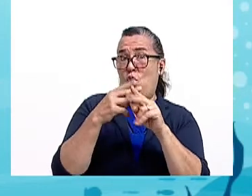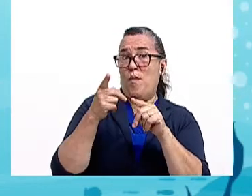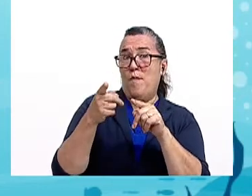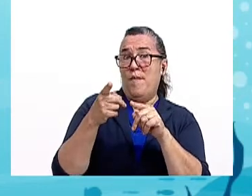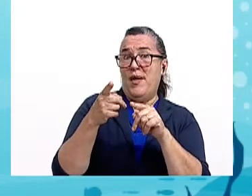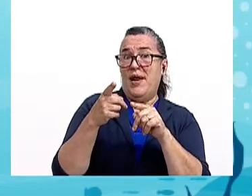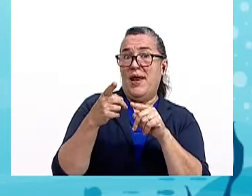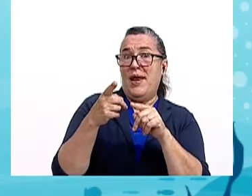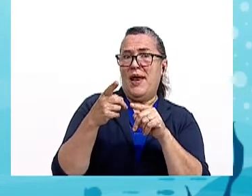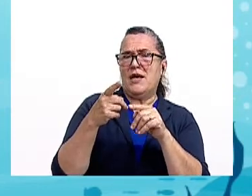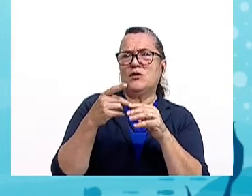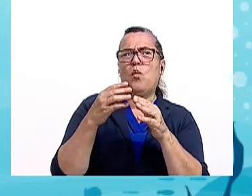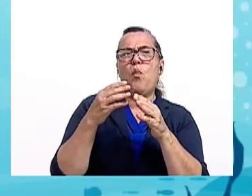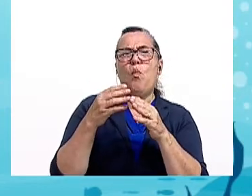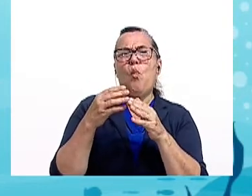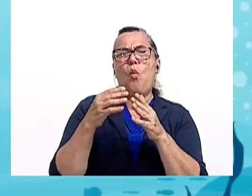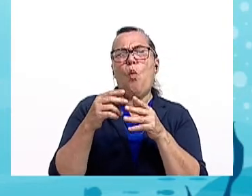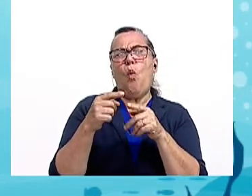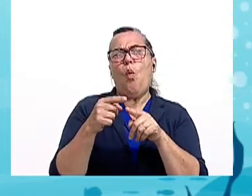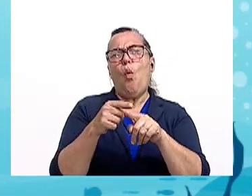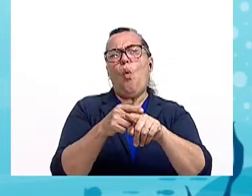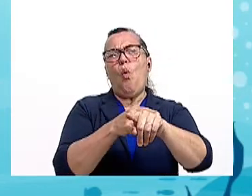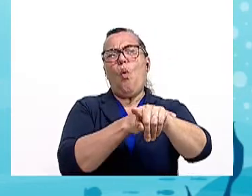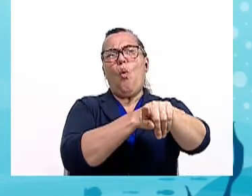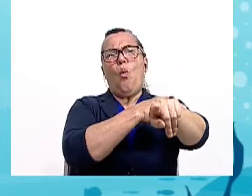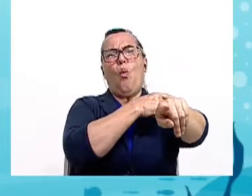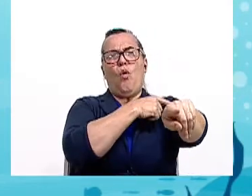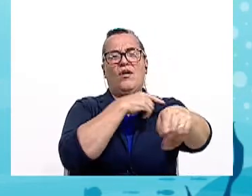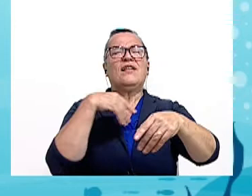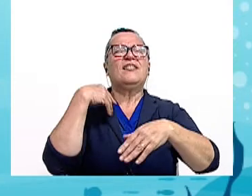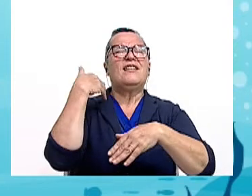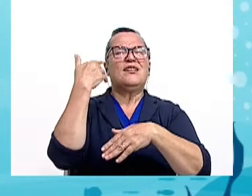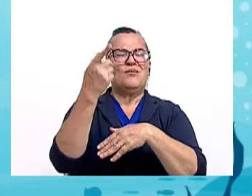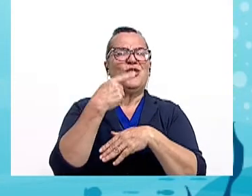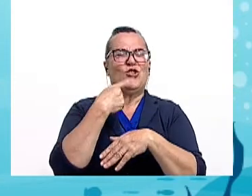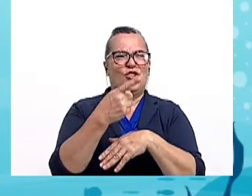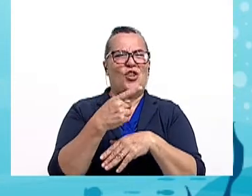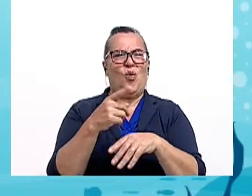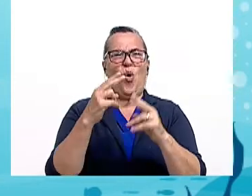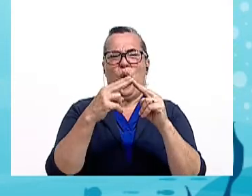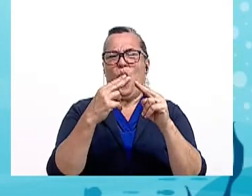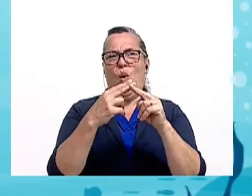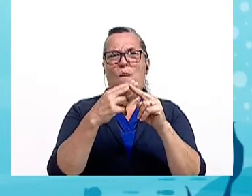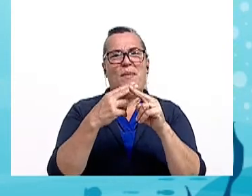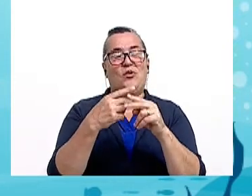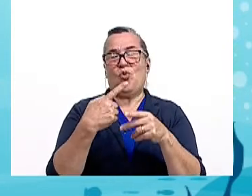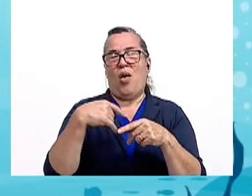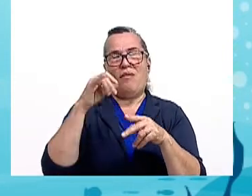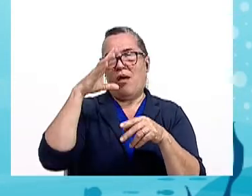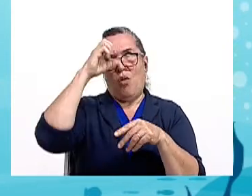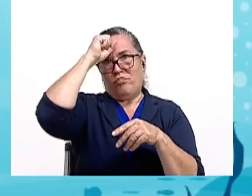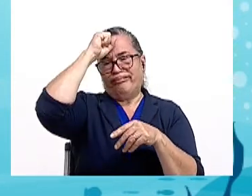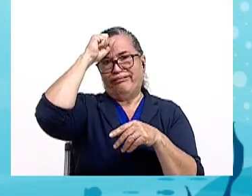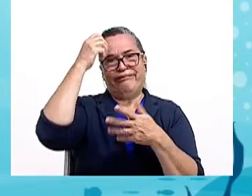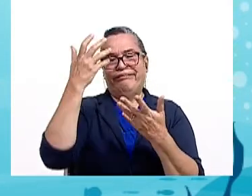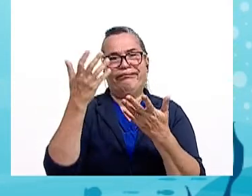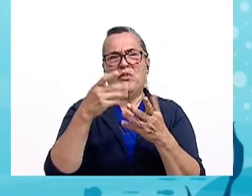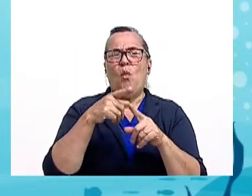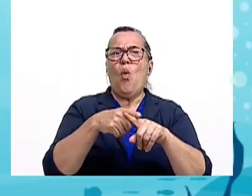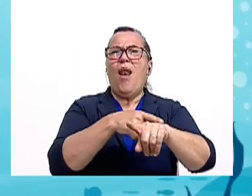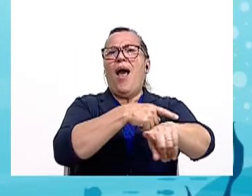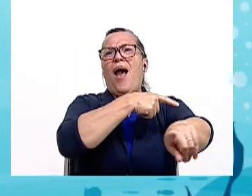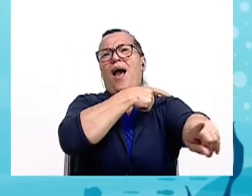es bastante extenso. Más adelante se los voy a decir porque no he logrado aprenderme. Es